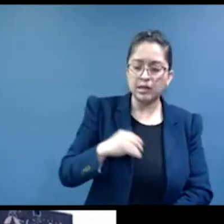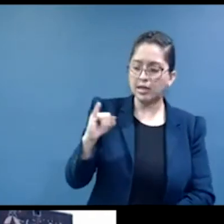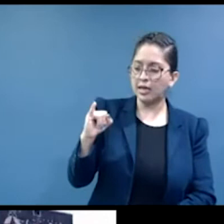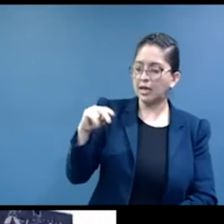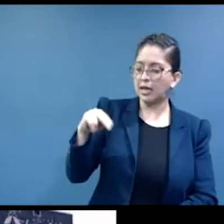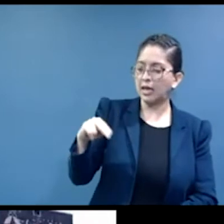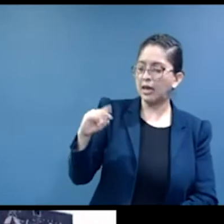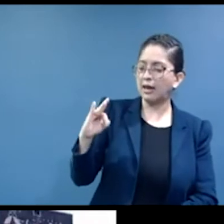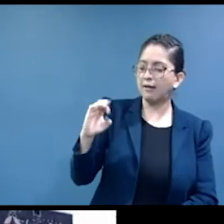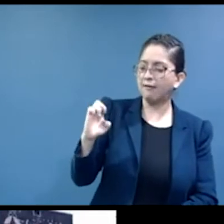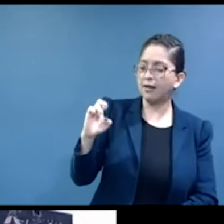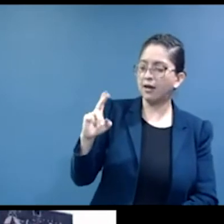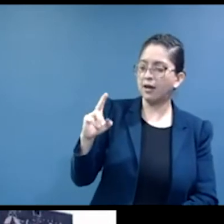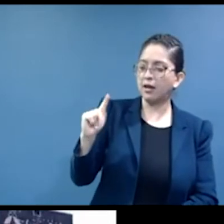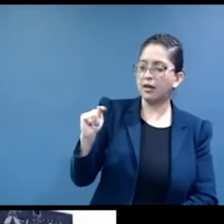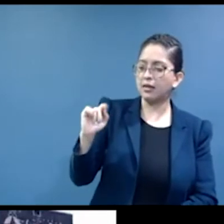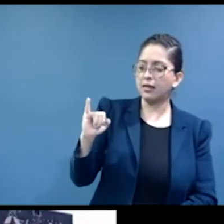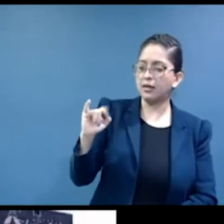personal médico,